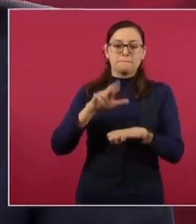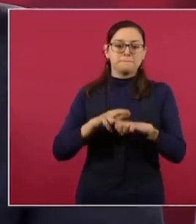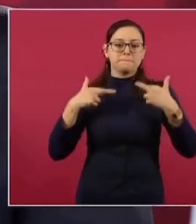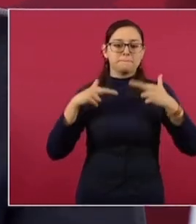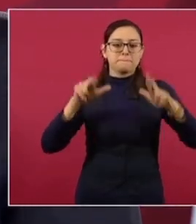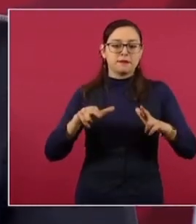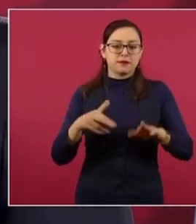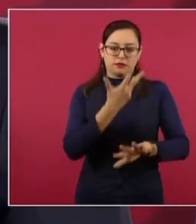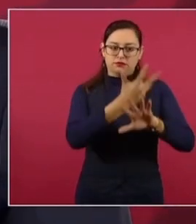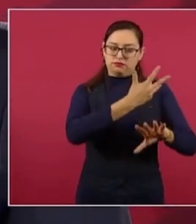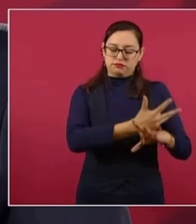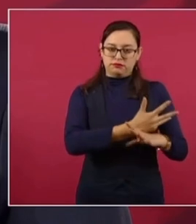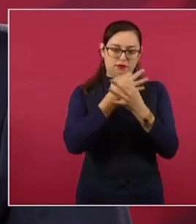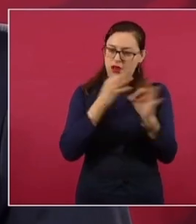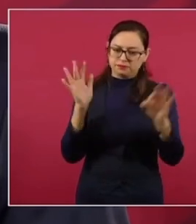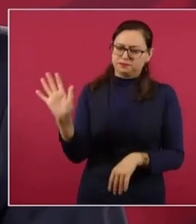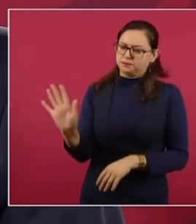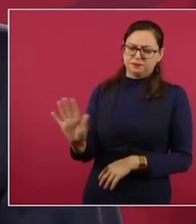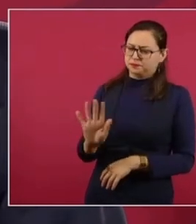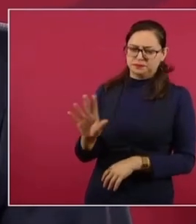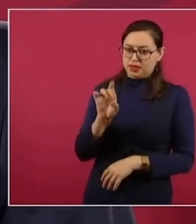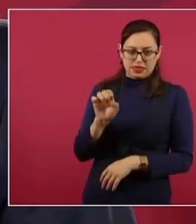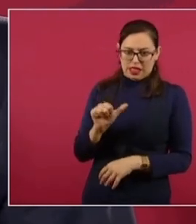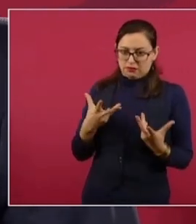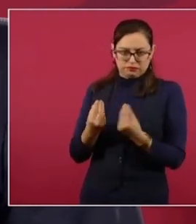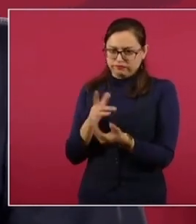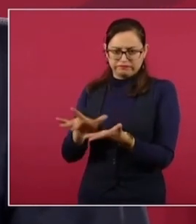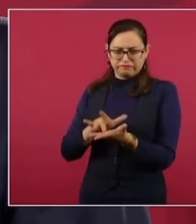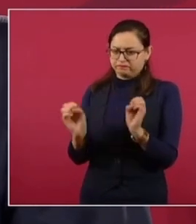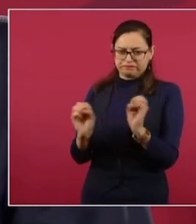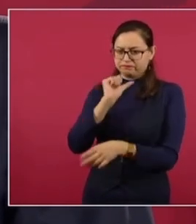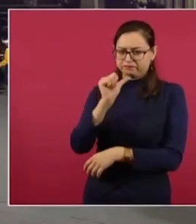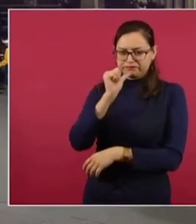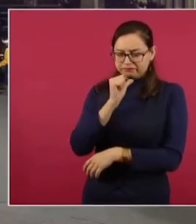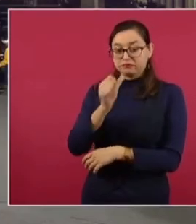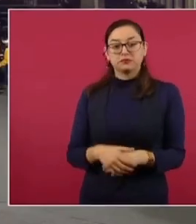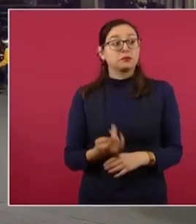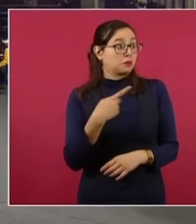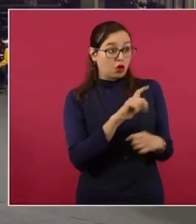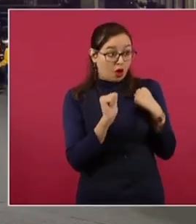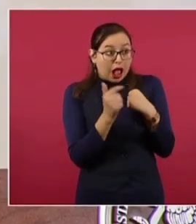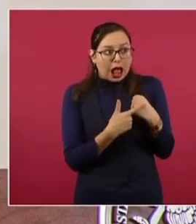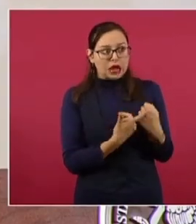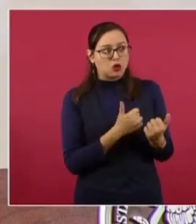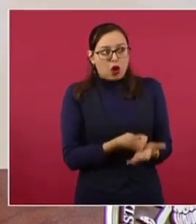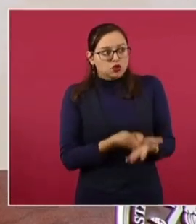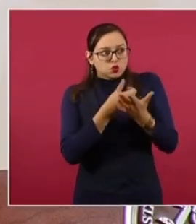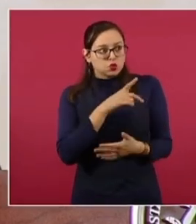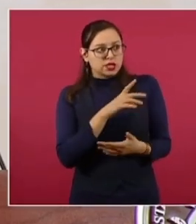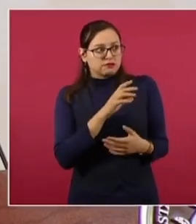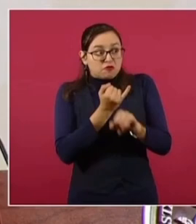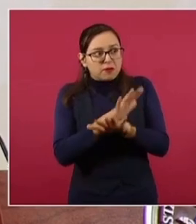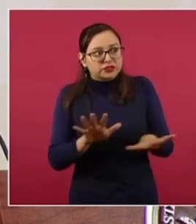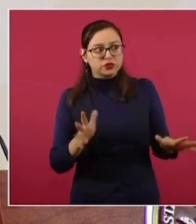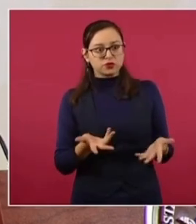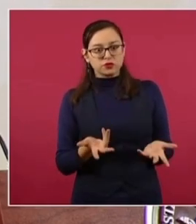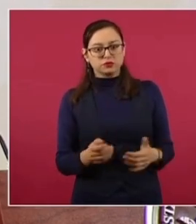injerencia directa. ¿Pero participaron con información? Se pide información